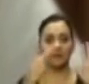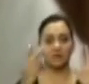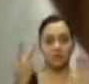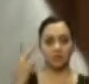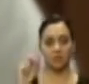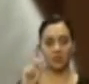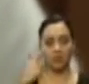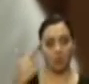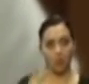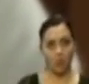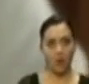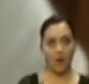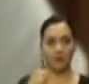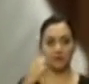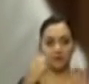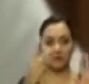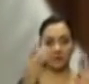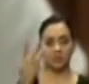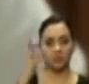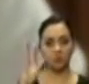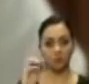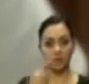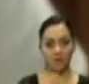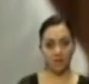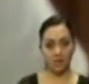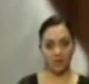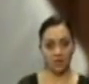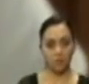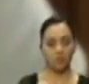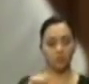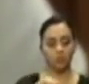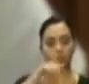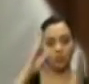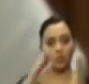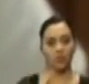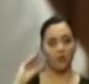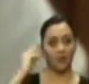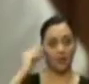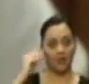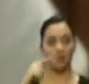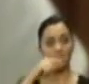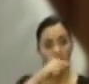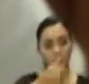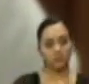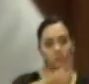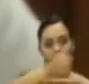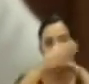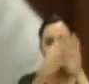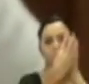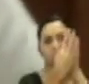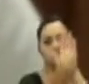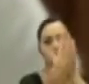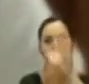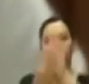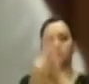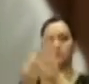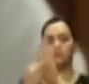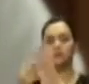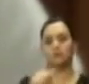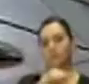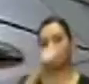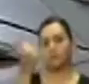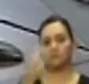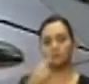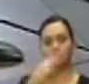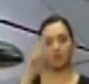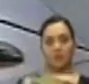Loja, 640 Quito, de la Ciudadana Radio. Son las matrices para los medios que nos están enganchando esta tarde